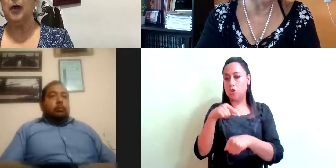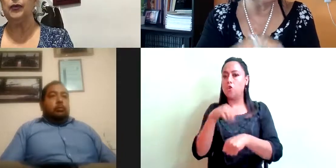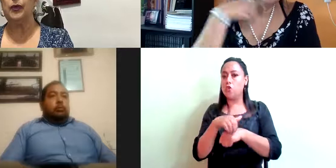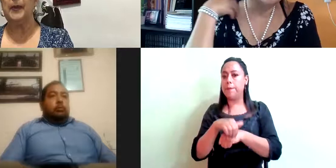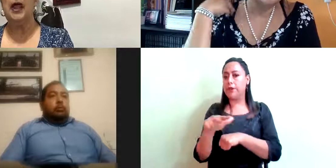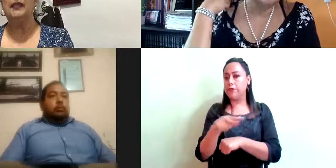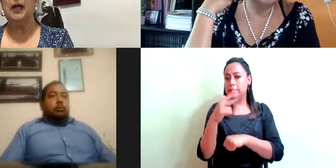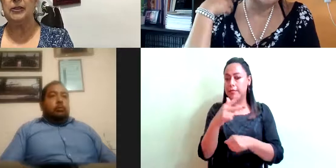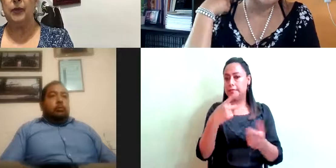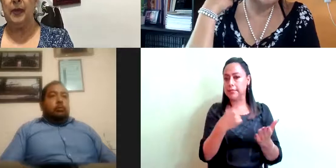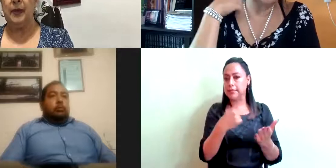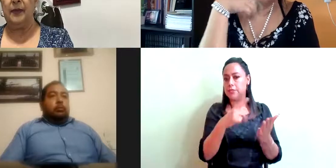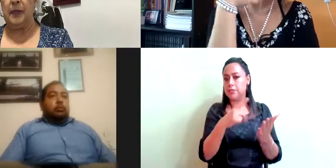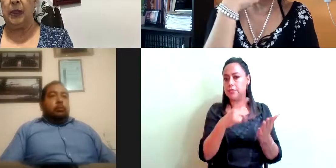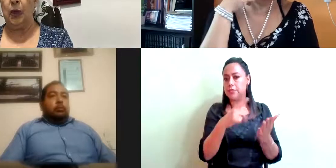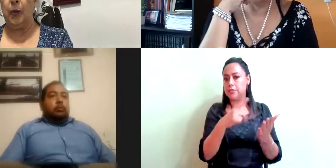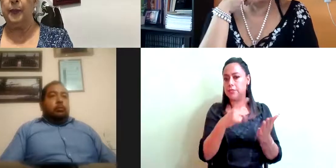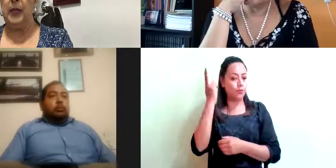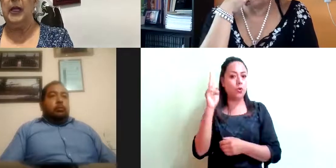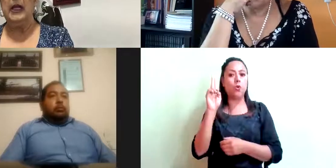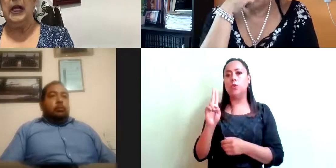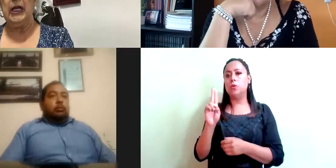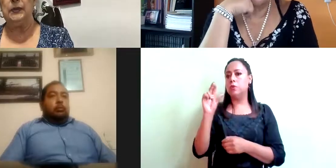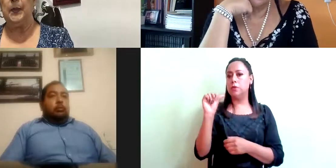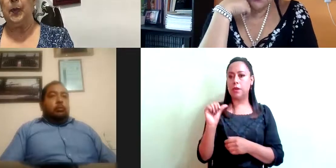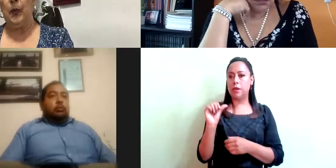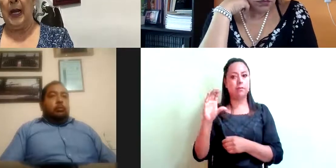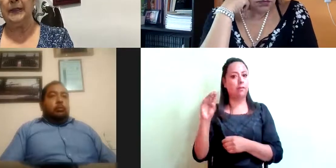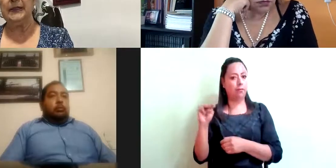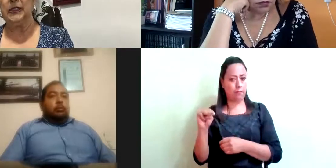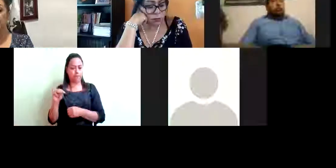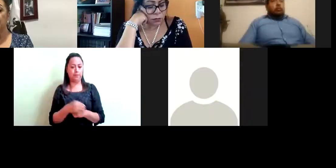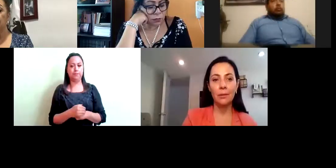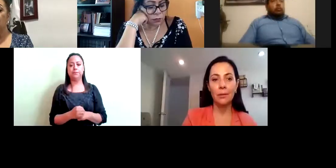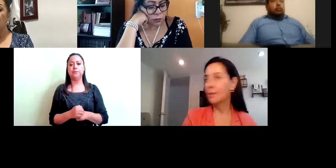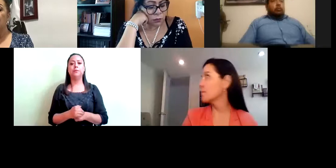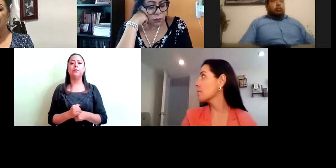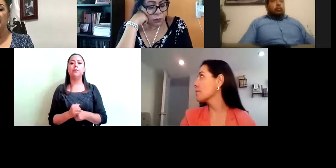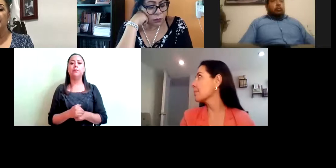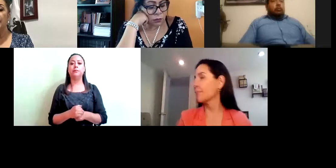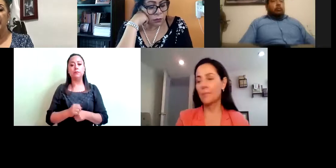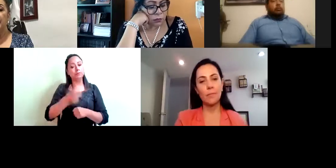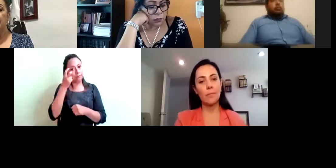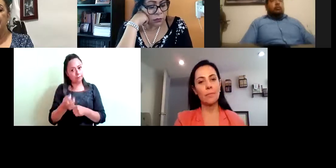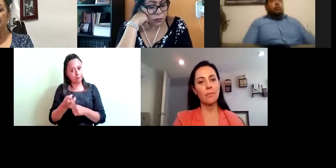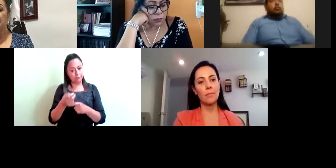Universidad Autónoma de la Ciudad de México. Es por lo antes expuesto que la diputada promovente